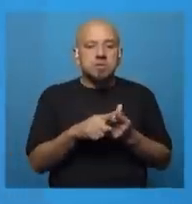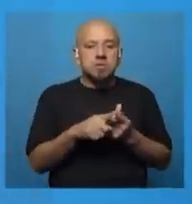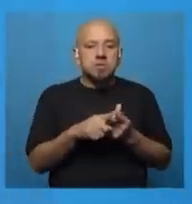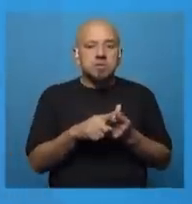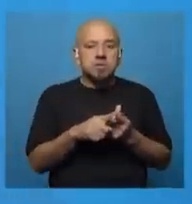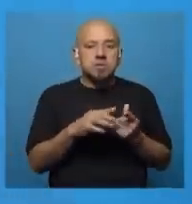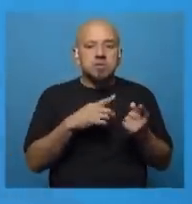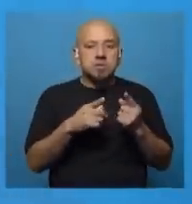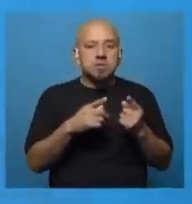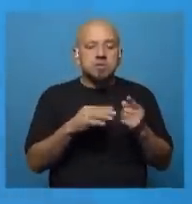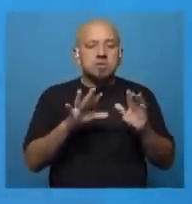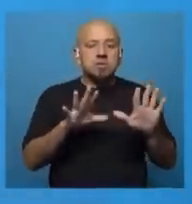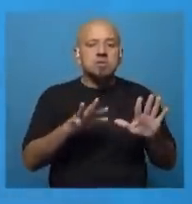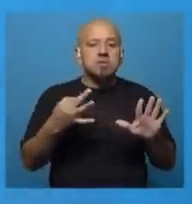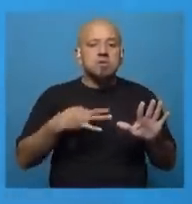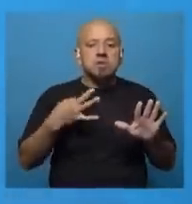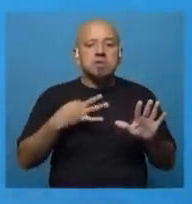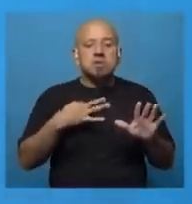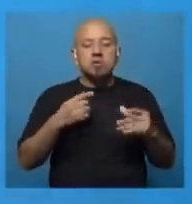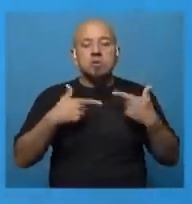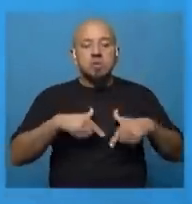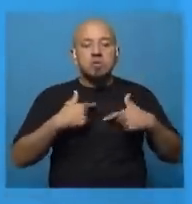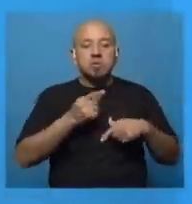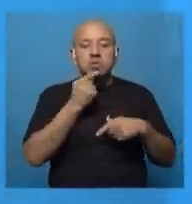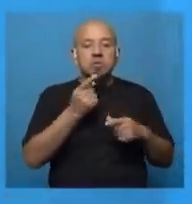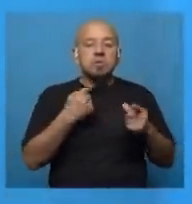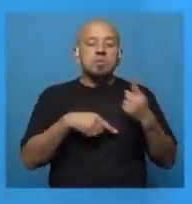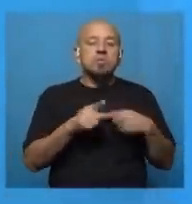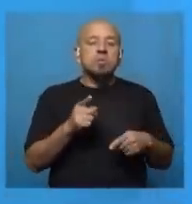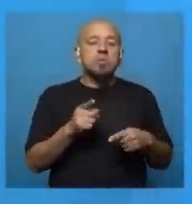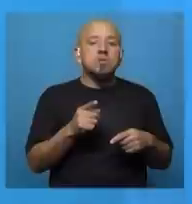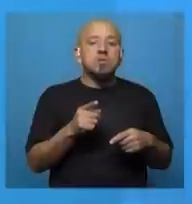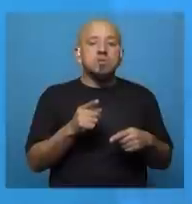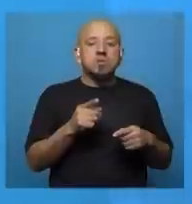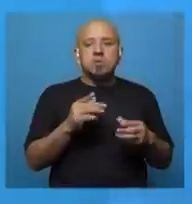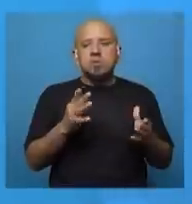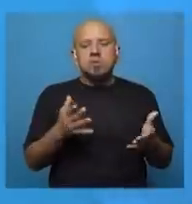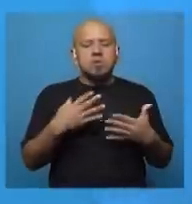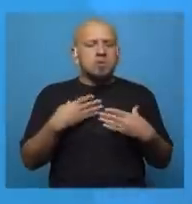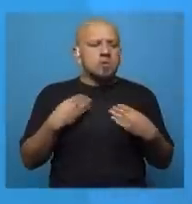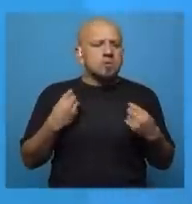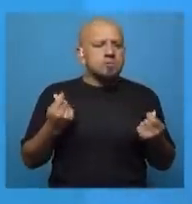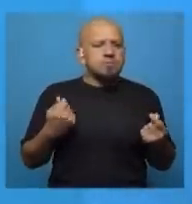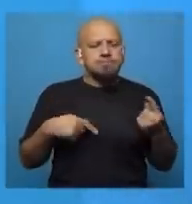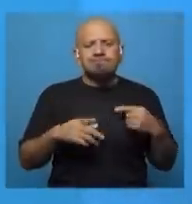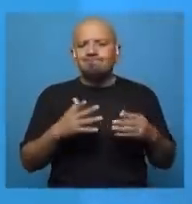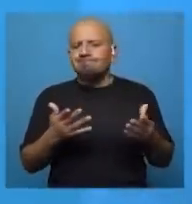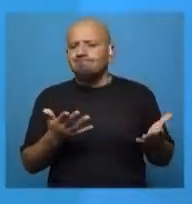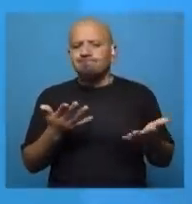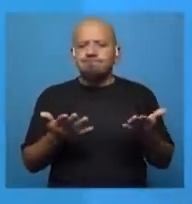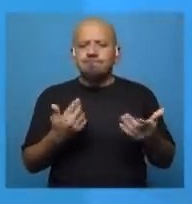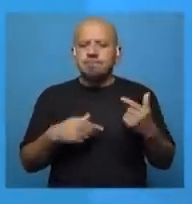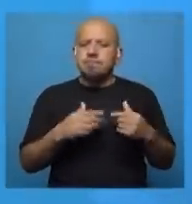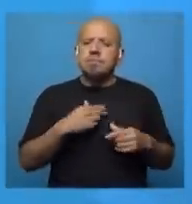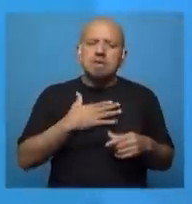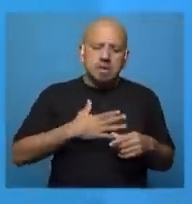se que habían tenido lugar hace diez años en el Ministerio interior pero este uno siente un poco de vulnerabilidad no más allá